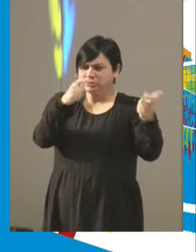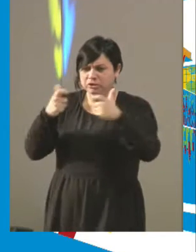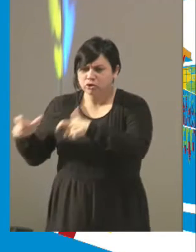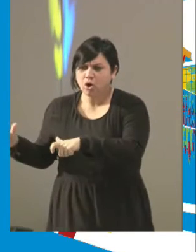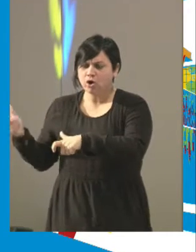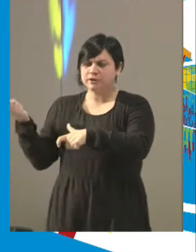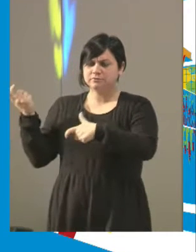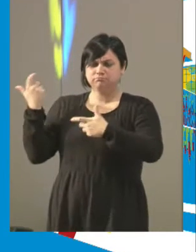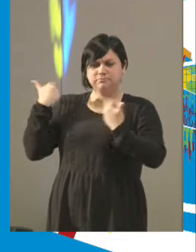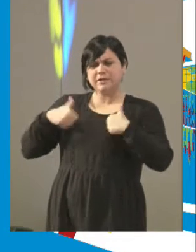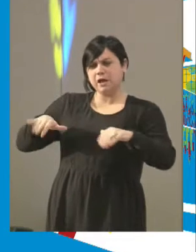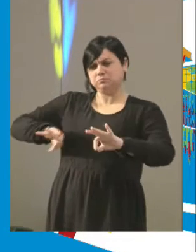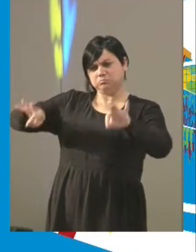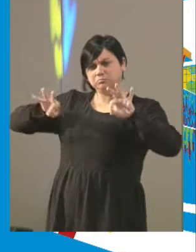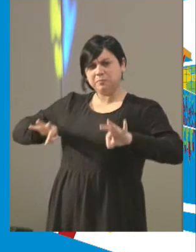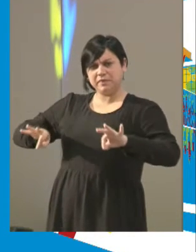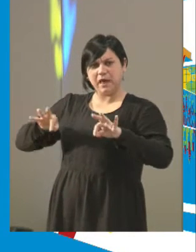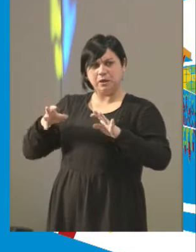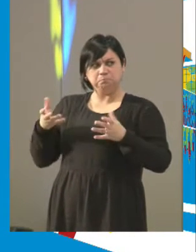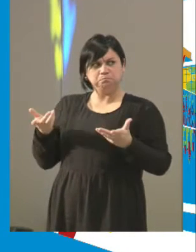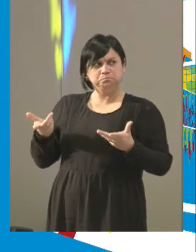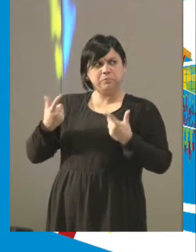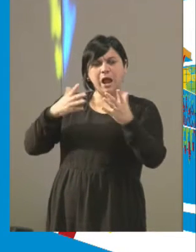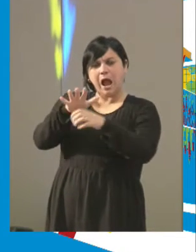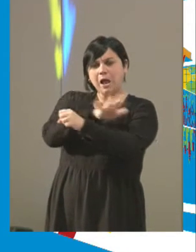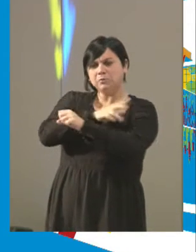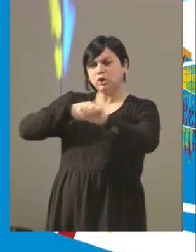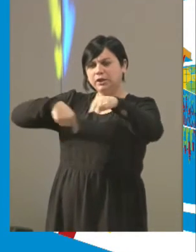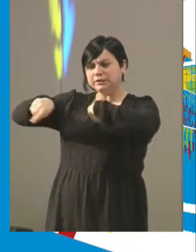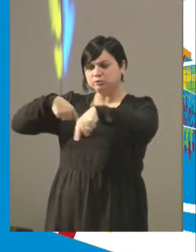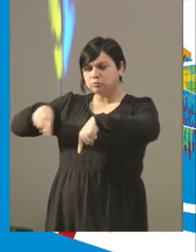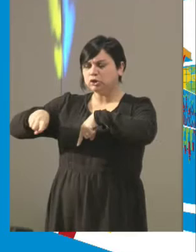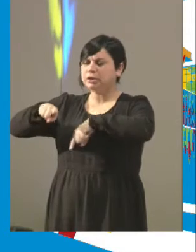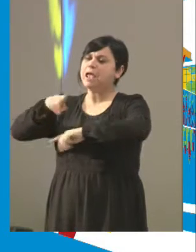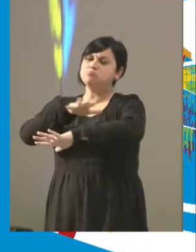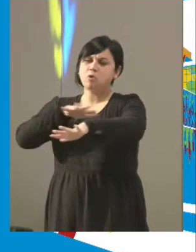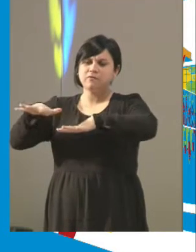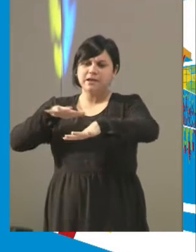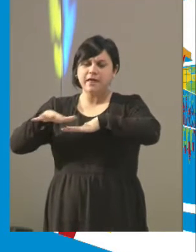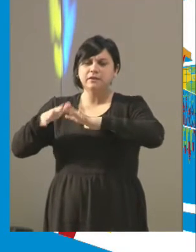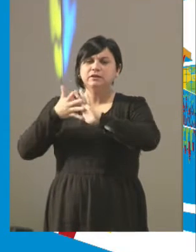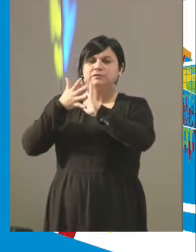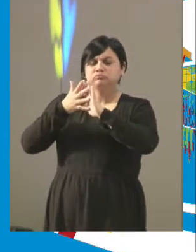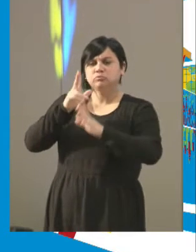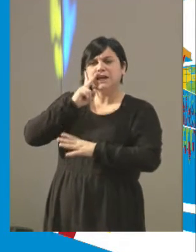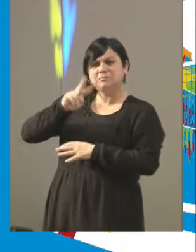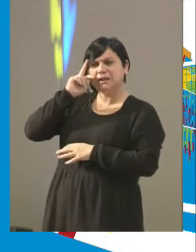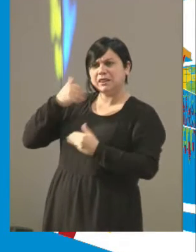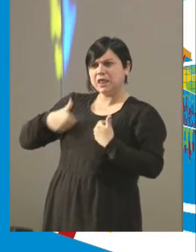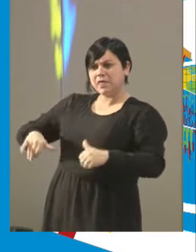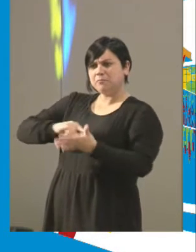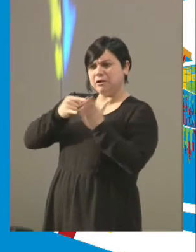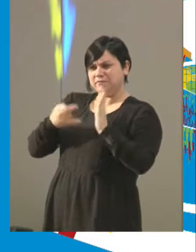cobra un carácter especial. Y en ese sentido, en el ámbito del transporte y la movilidad, hay una amplísima experiencia en materia de